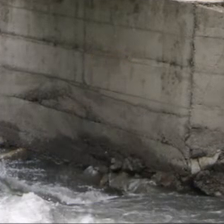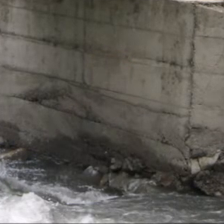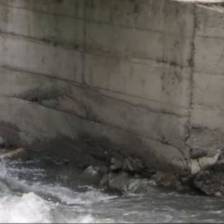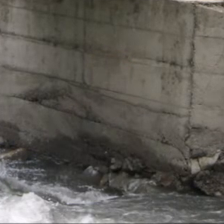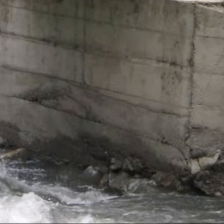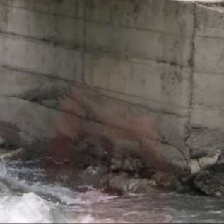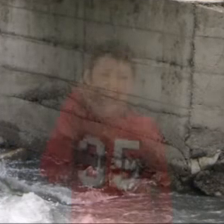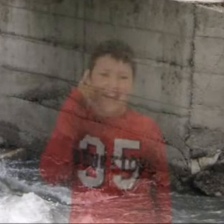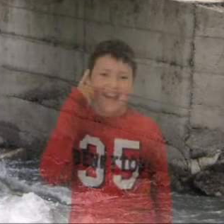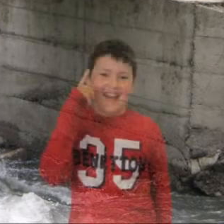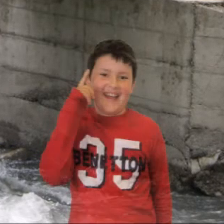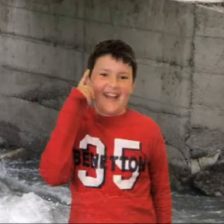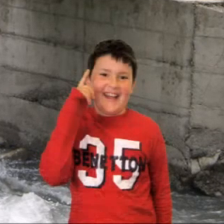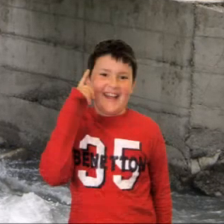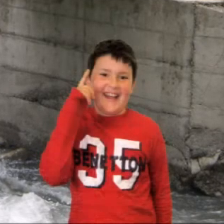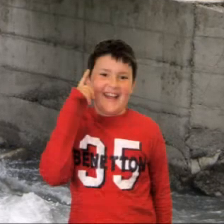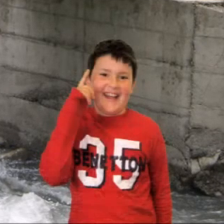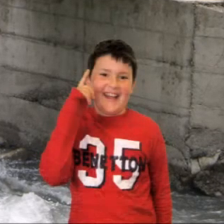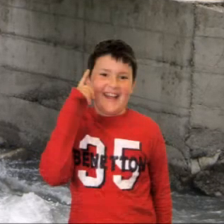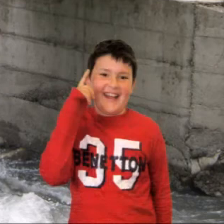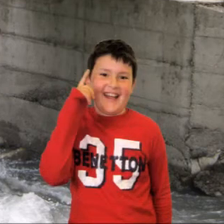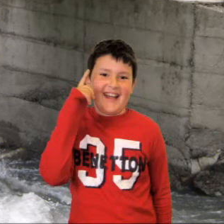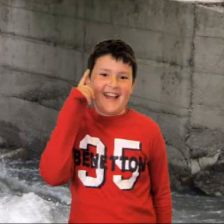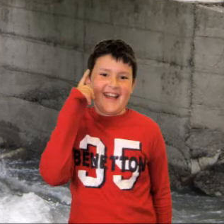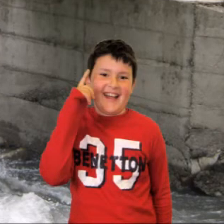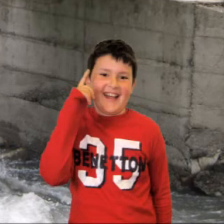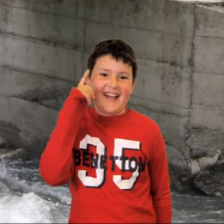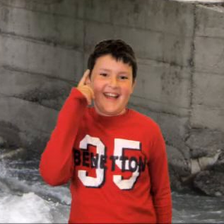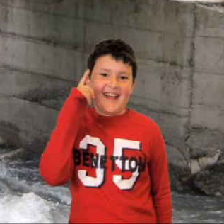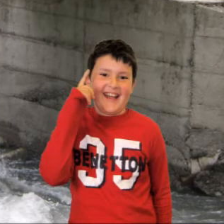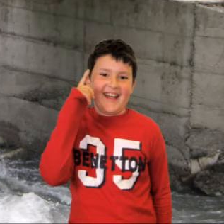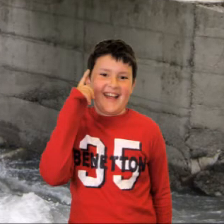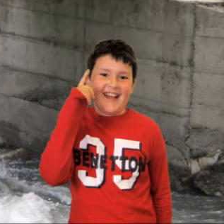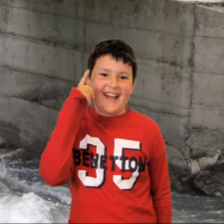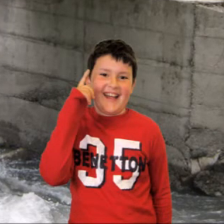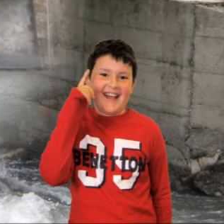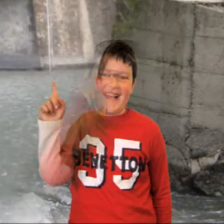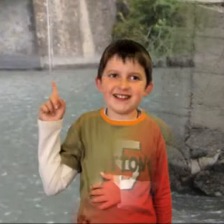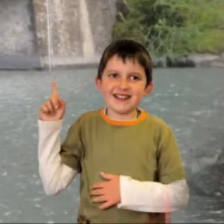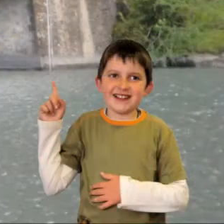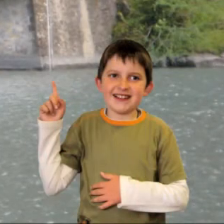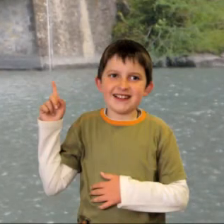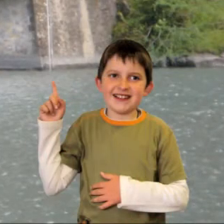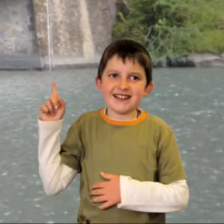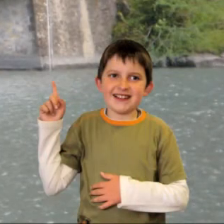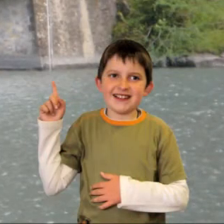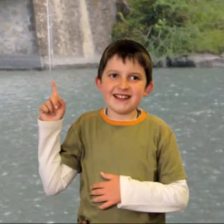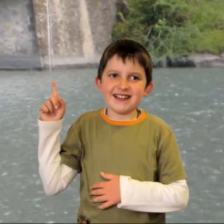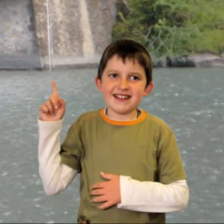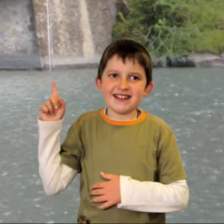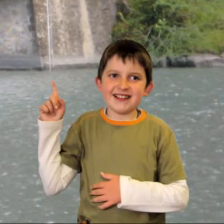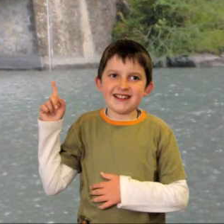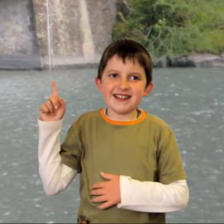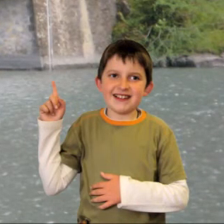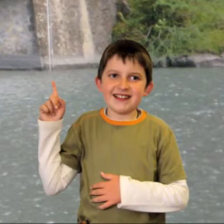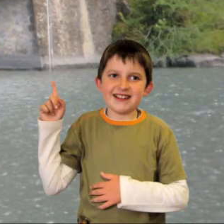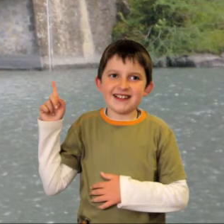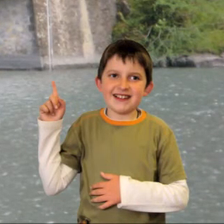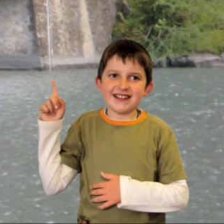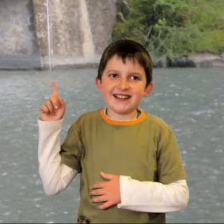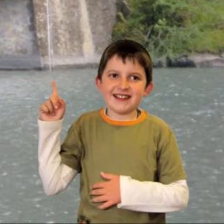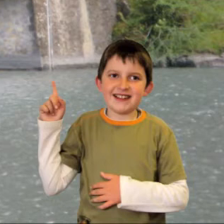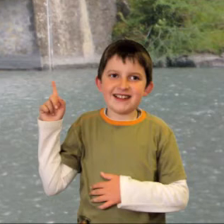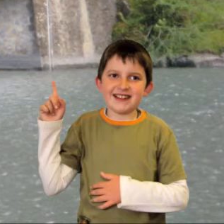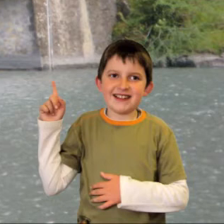en un pitén. ¡Jo! Pero si les entrase la sed, se beberían sin dieta. Siempre podría marchar tal embalse